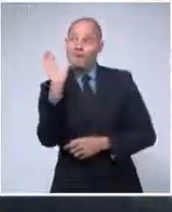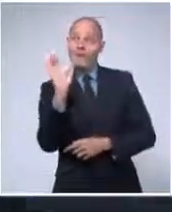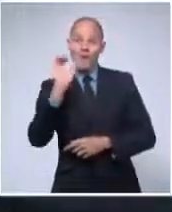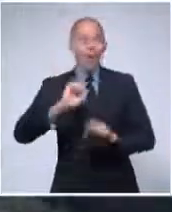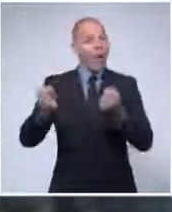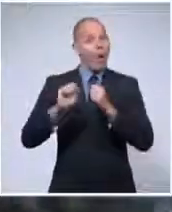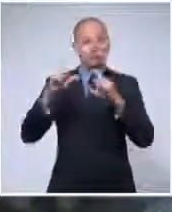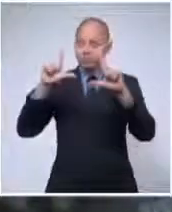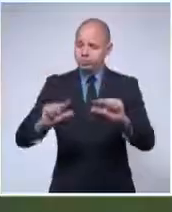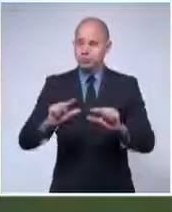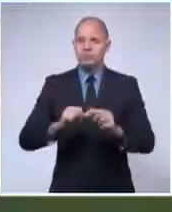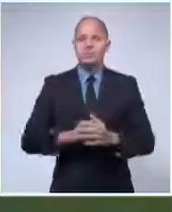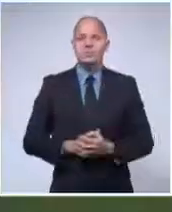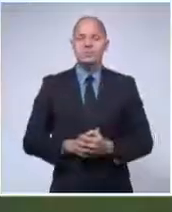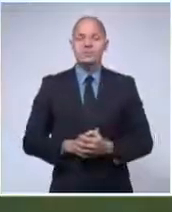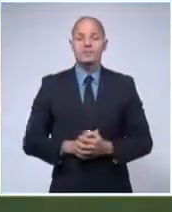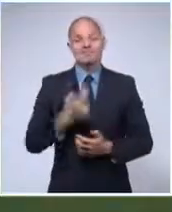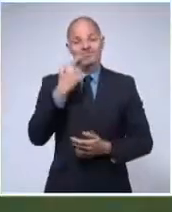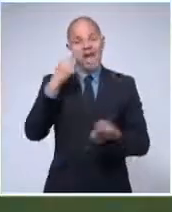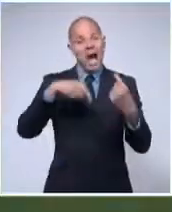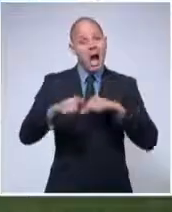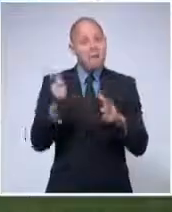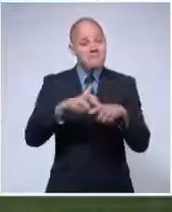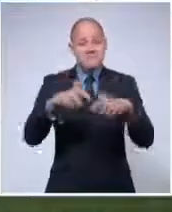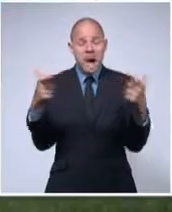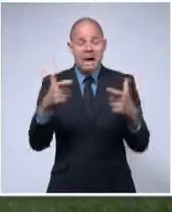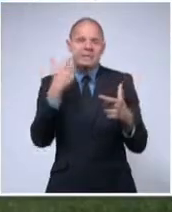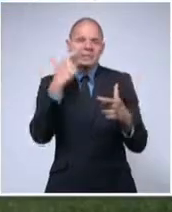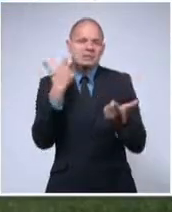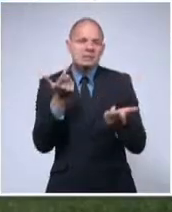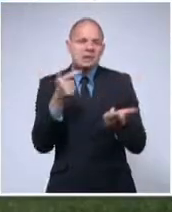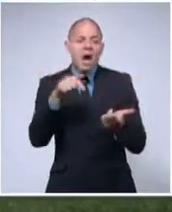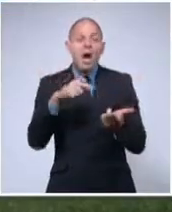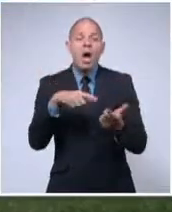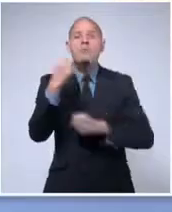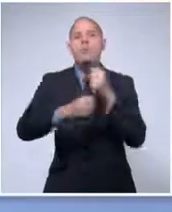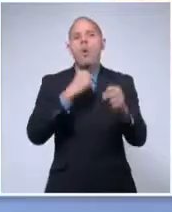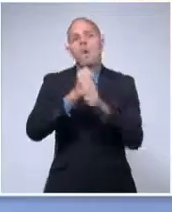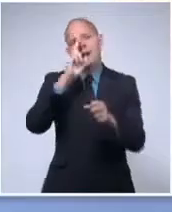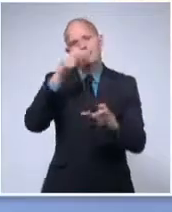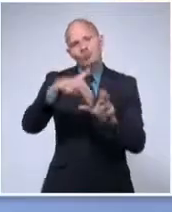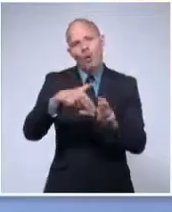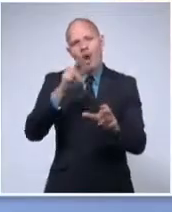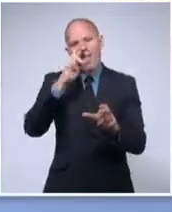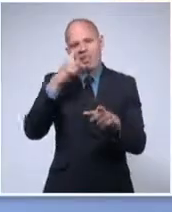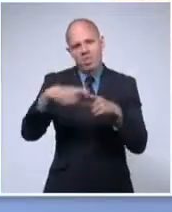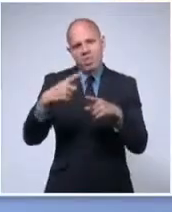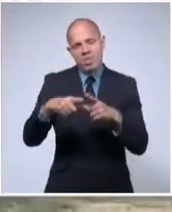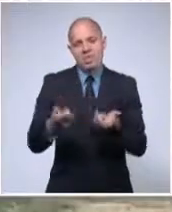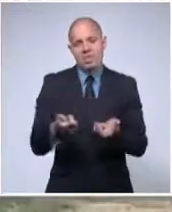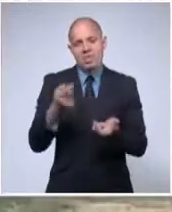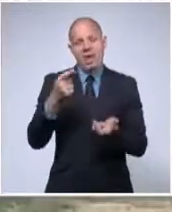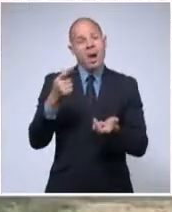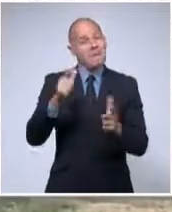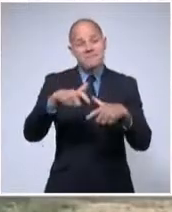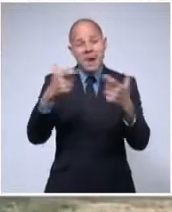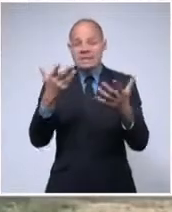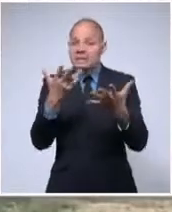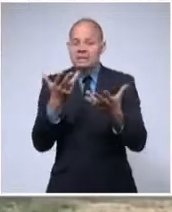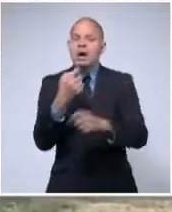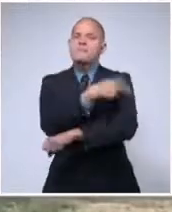productivas globales hoy se destinan a la explotación de recursos fósiles, principalmente en el norte desarrollado. De ahí que en